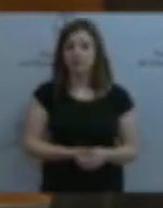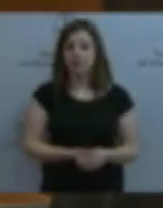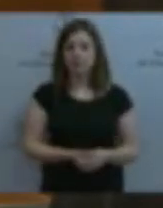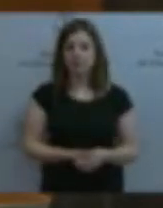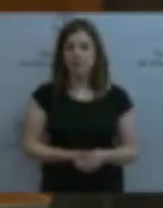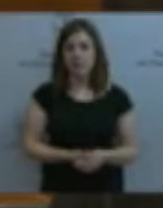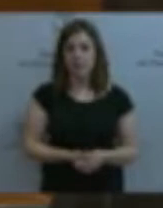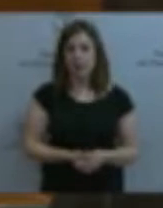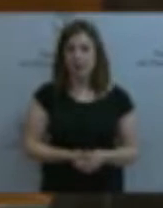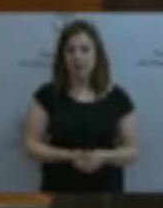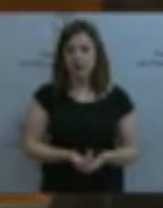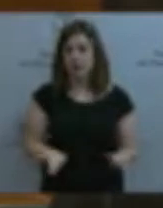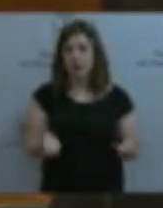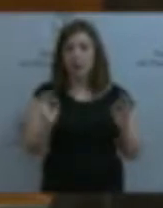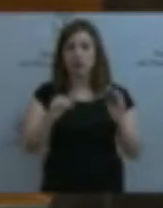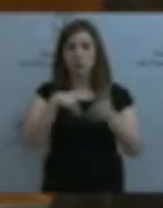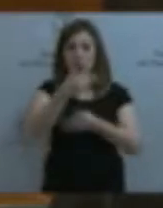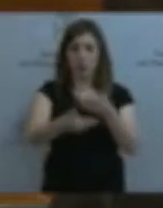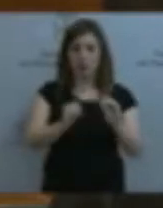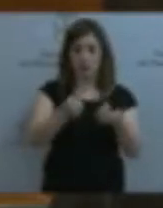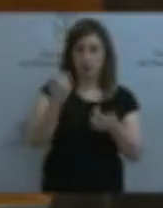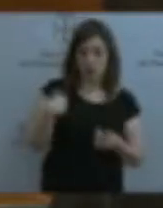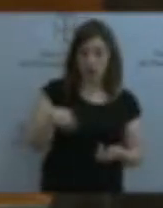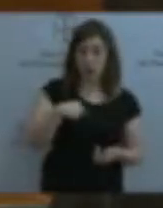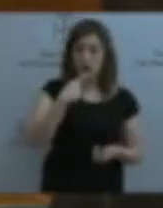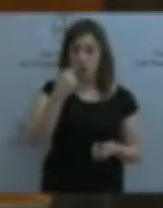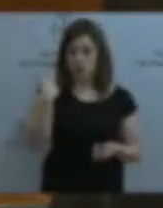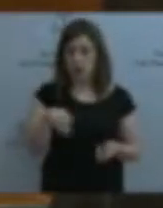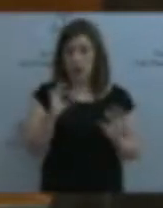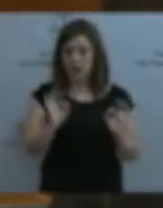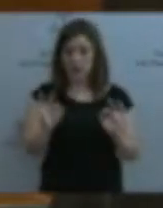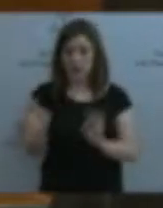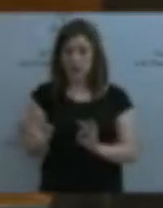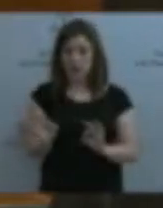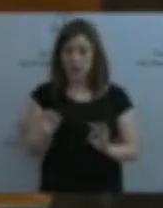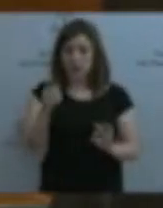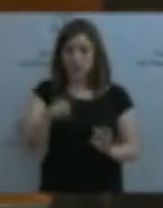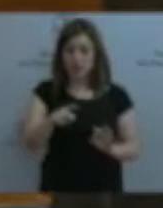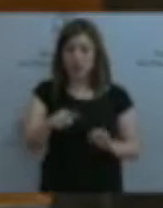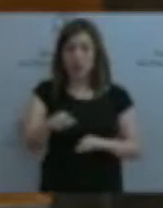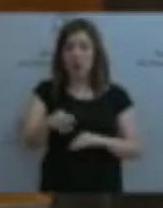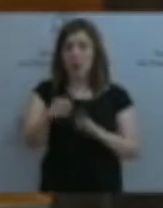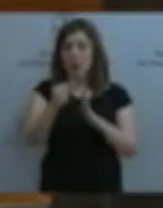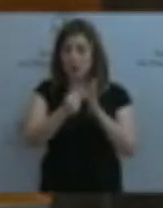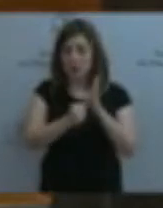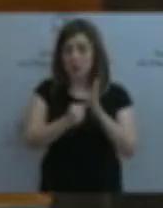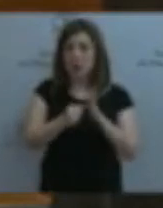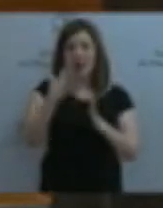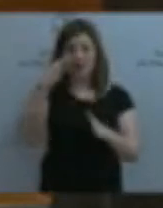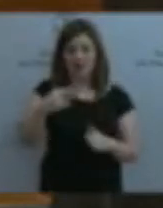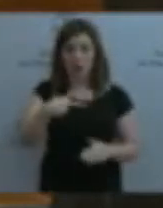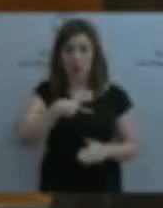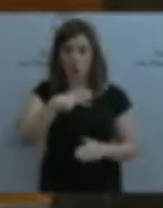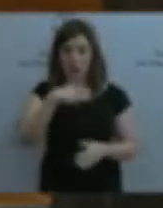y a pesar de tener iniciado el procedimiento, como ya le había dicho, y que es así, por un elemental principio de garantía jurídica o